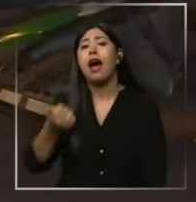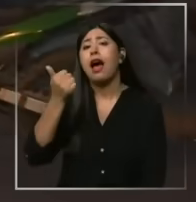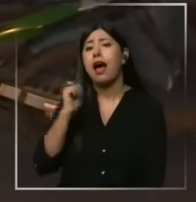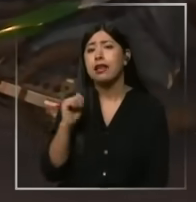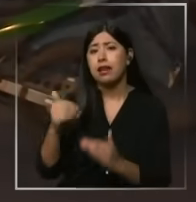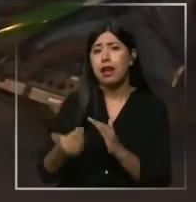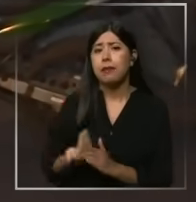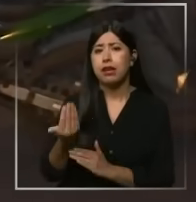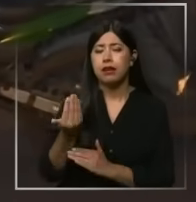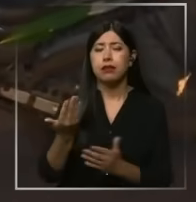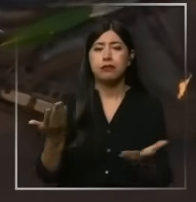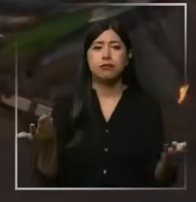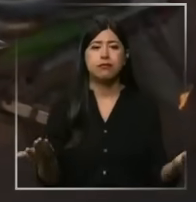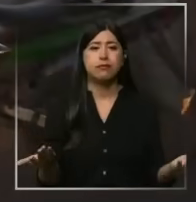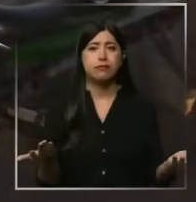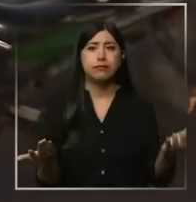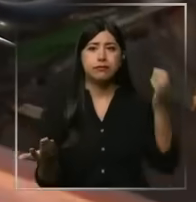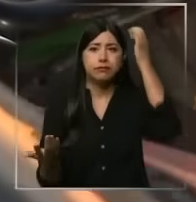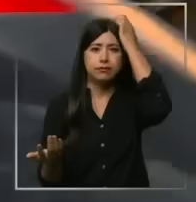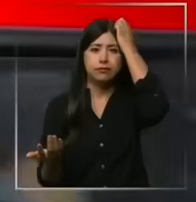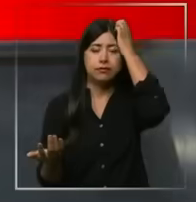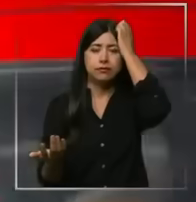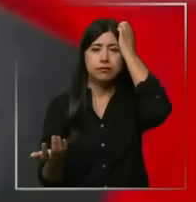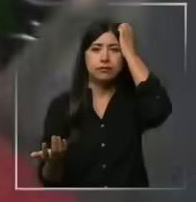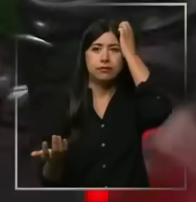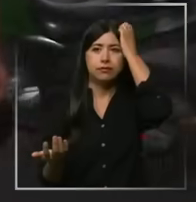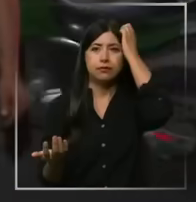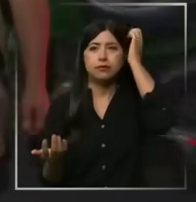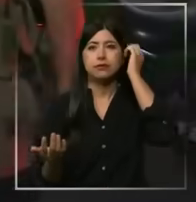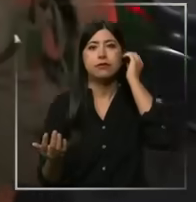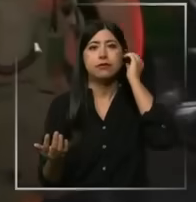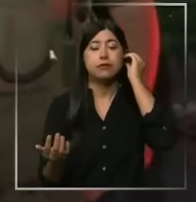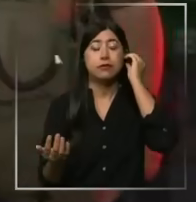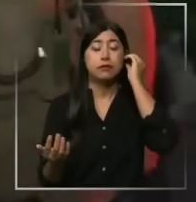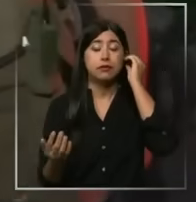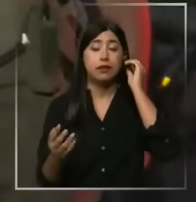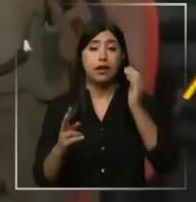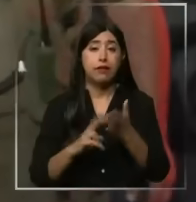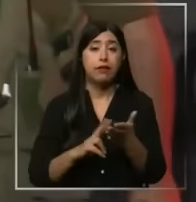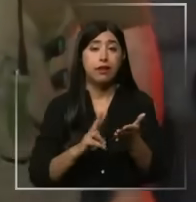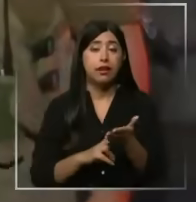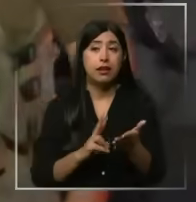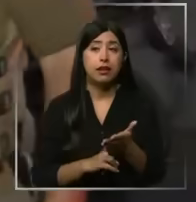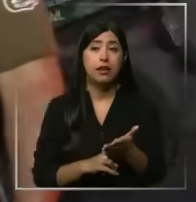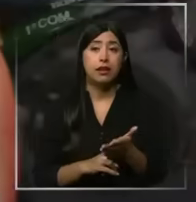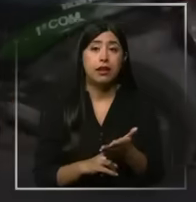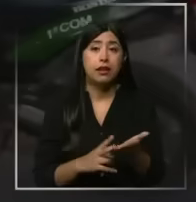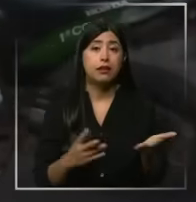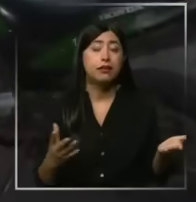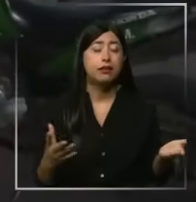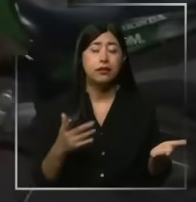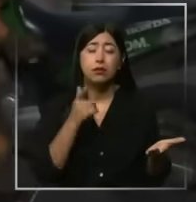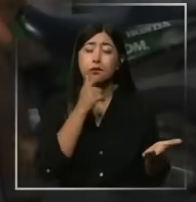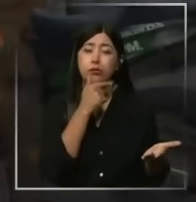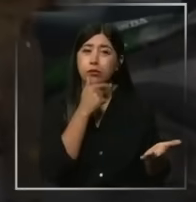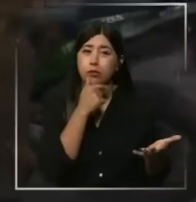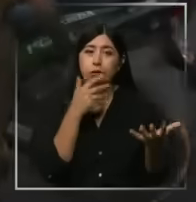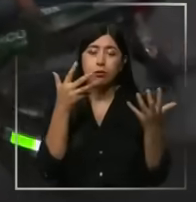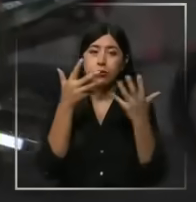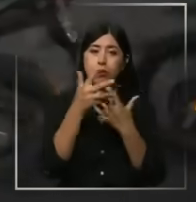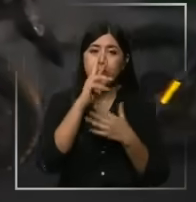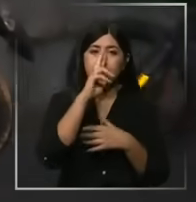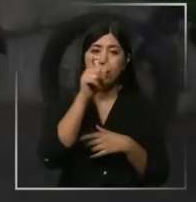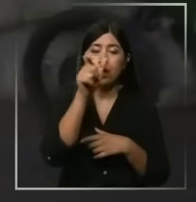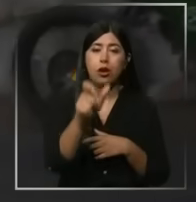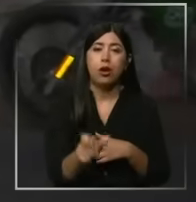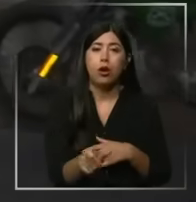Imagínense. No encuentran nada, parece, al interior, pero la verdad es, o les parecía muy sospechosa la actual, Pati, de